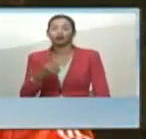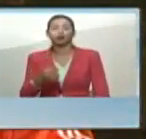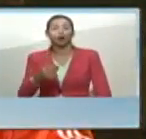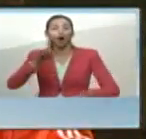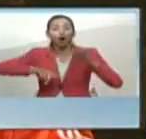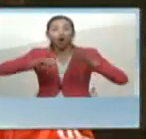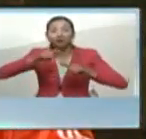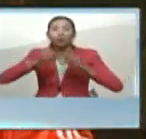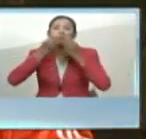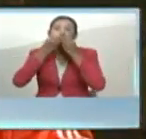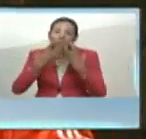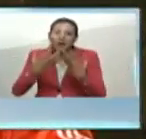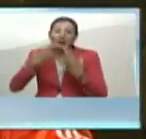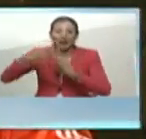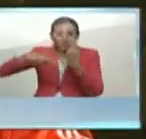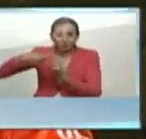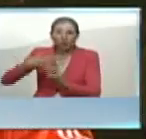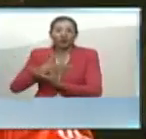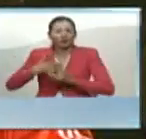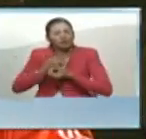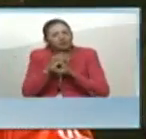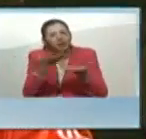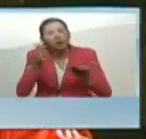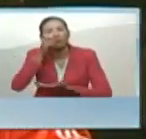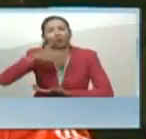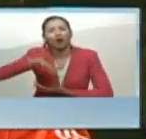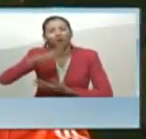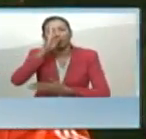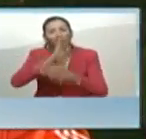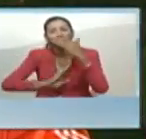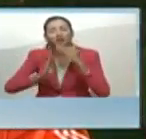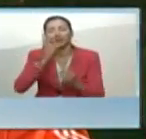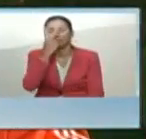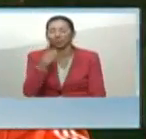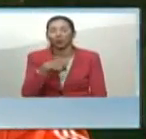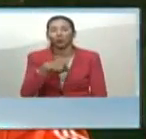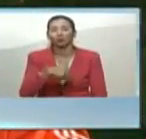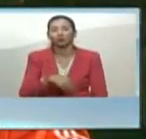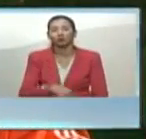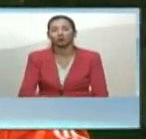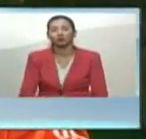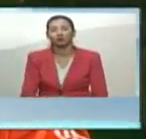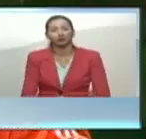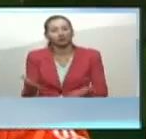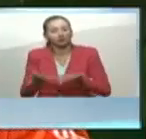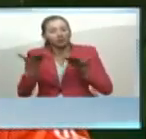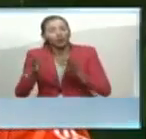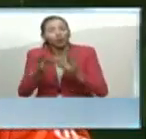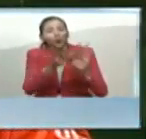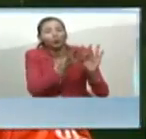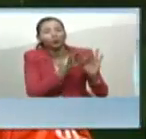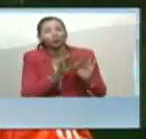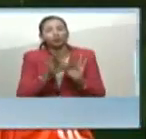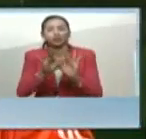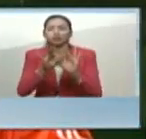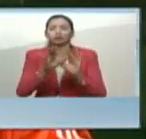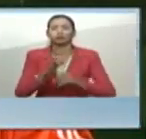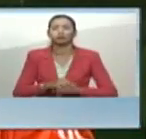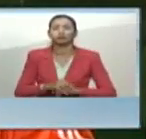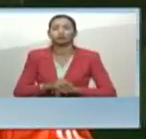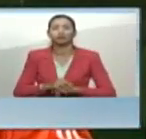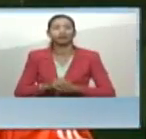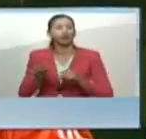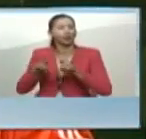al pueblo trabajador, al pueblo humilde, para remotivarlo y reunificarlo desde el espíritu